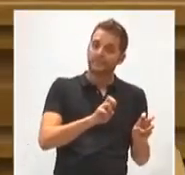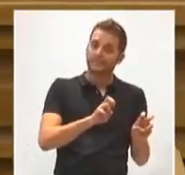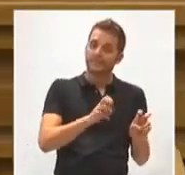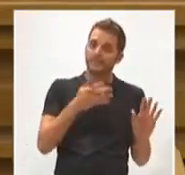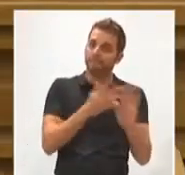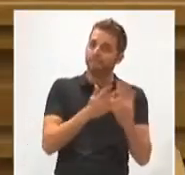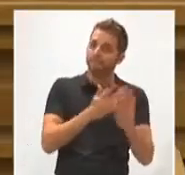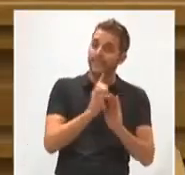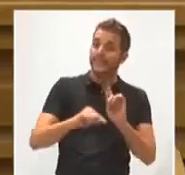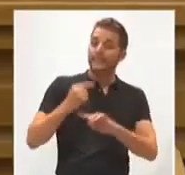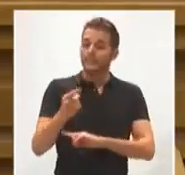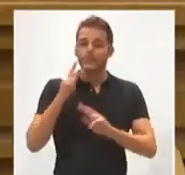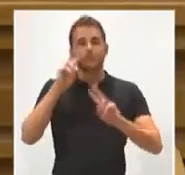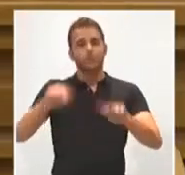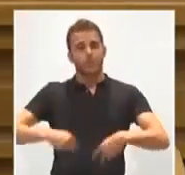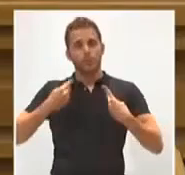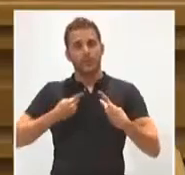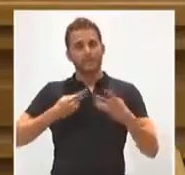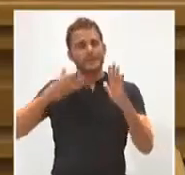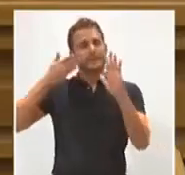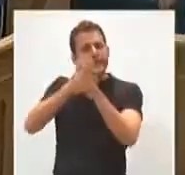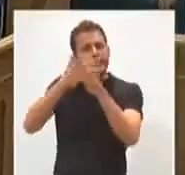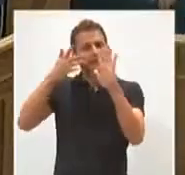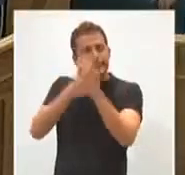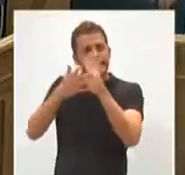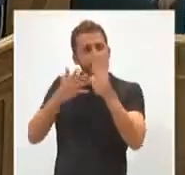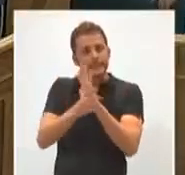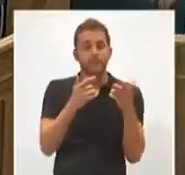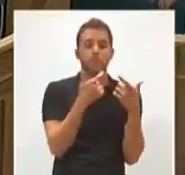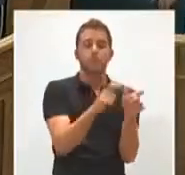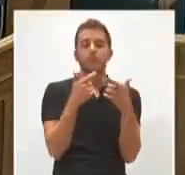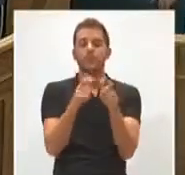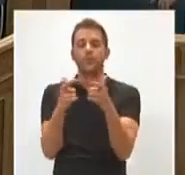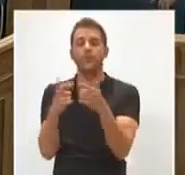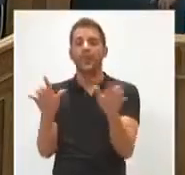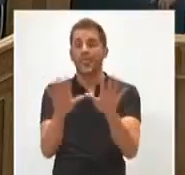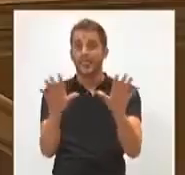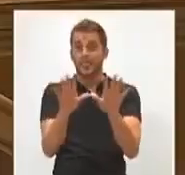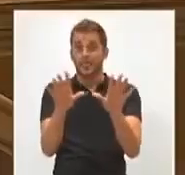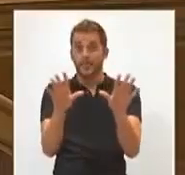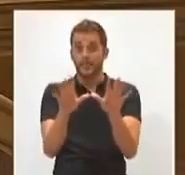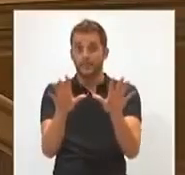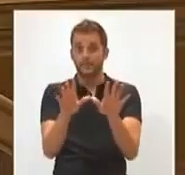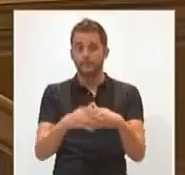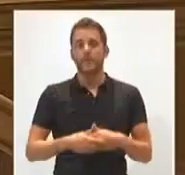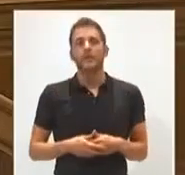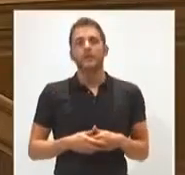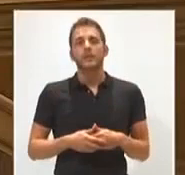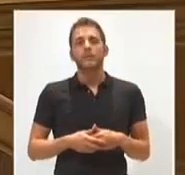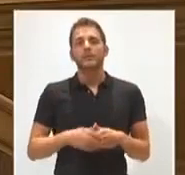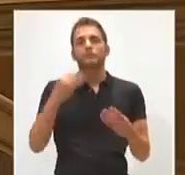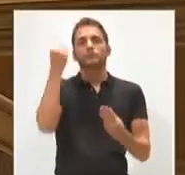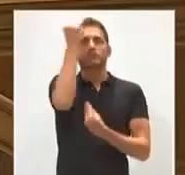me van a permitir que empiece adeslas arles en 10 apartados es una mezcla de consideraciones de